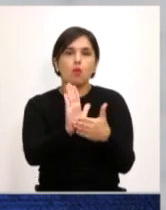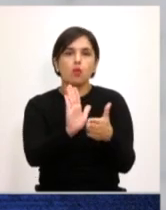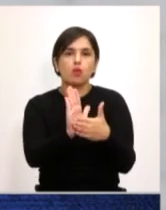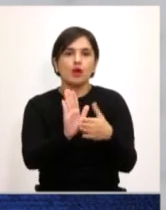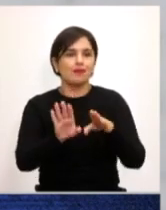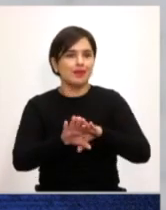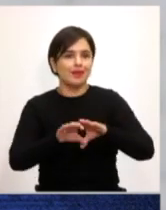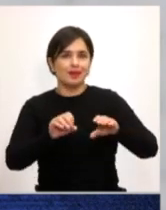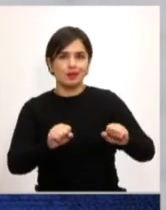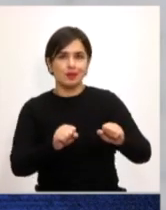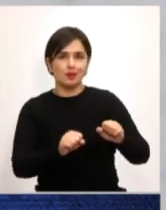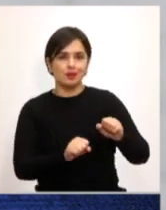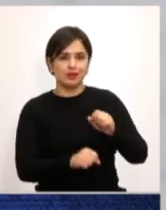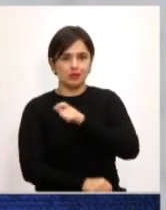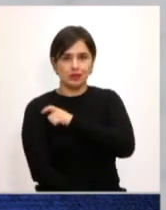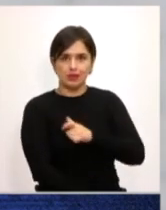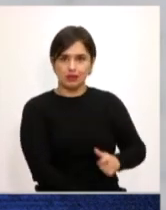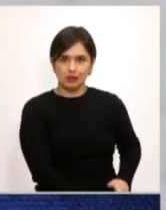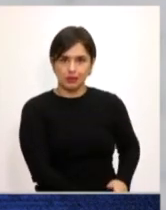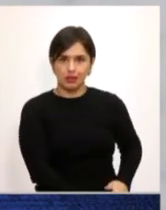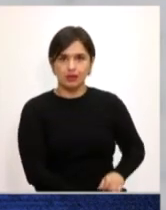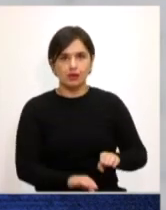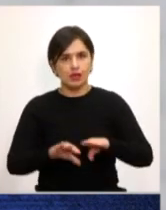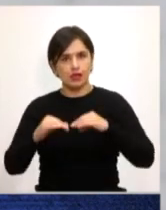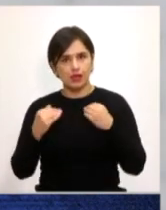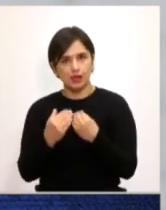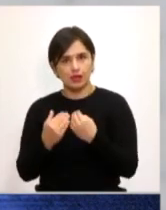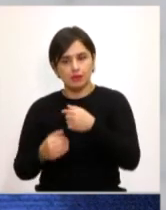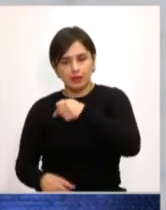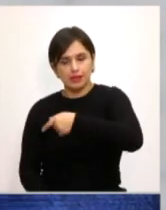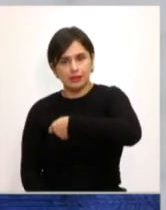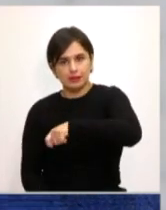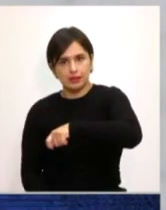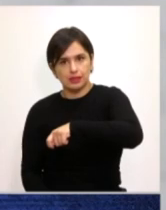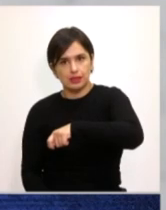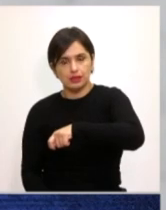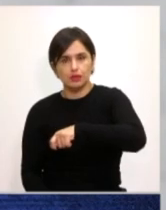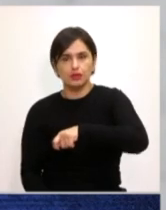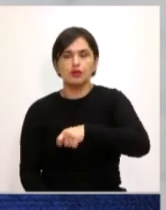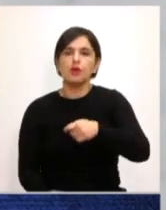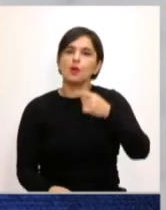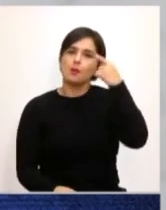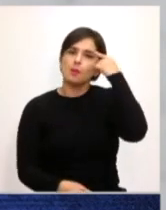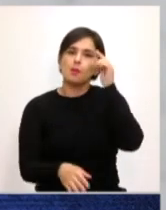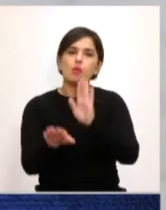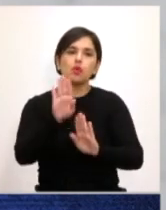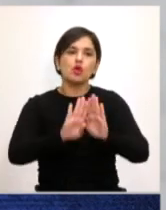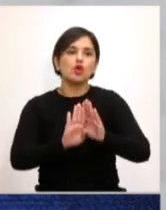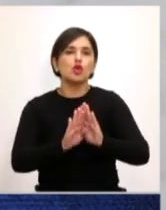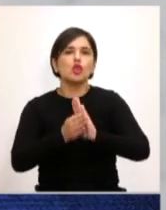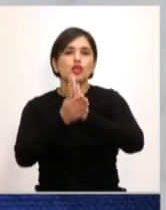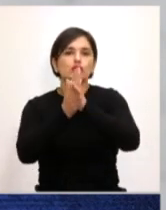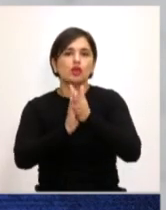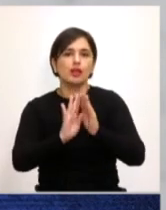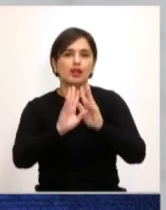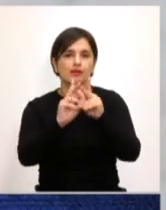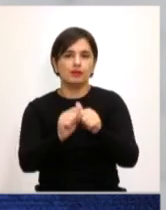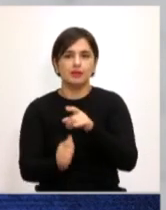compromiso del Ejecutivo, de la Cámara y de este Senado con la protección de todas las familias